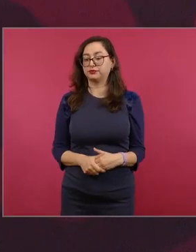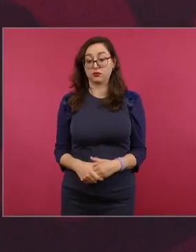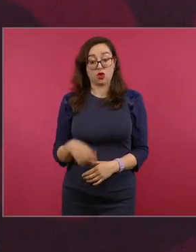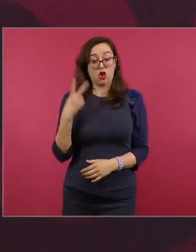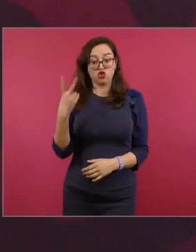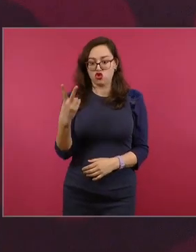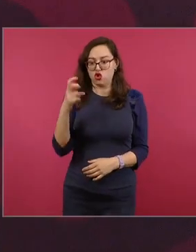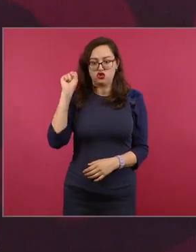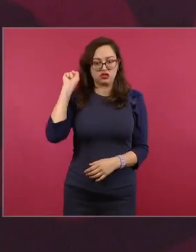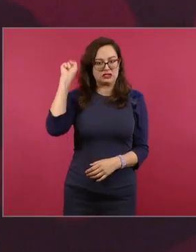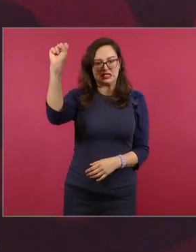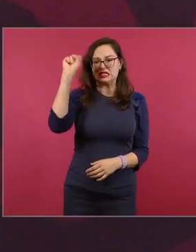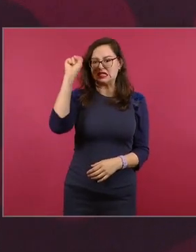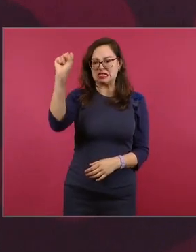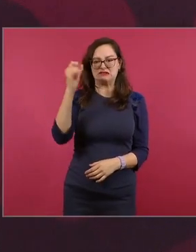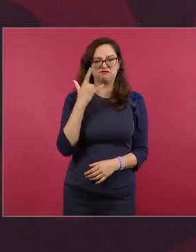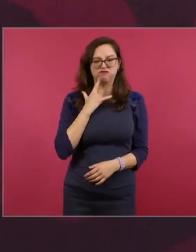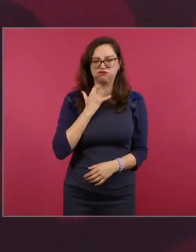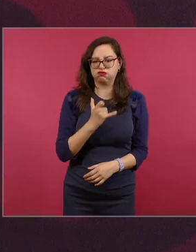importantes. Bueno, antes